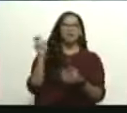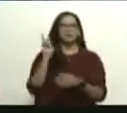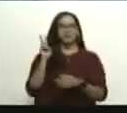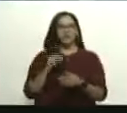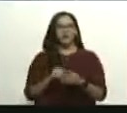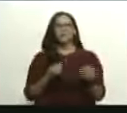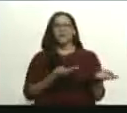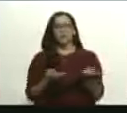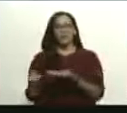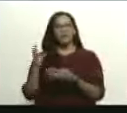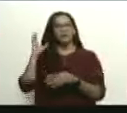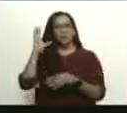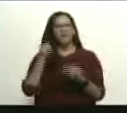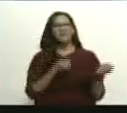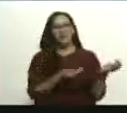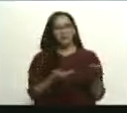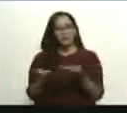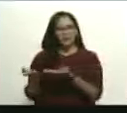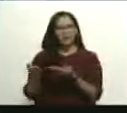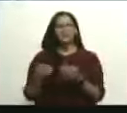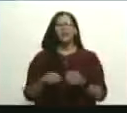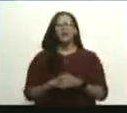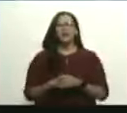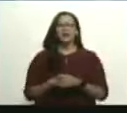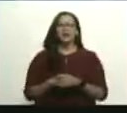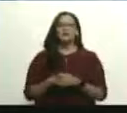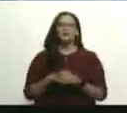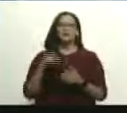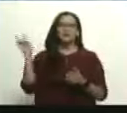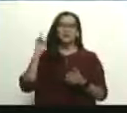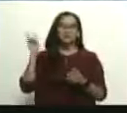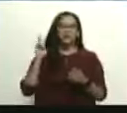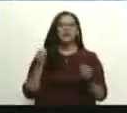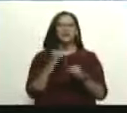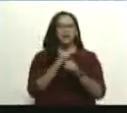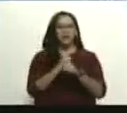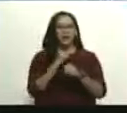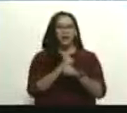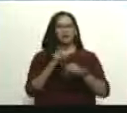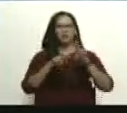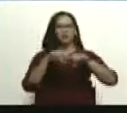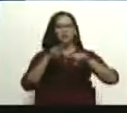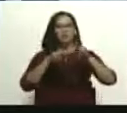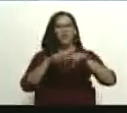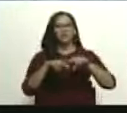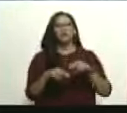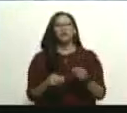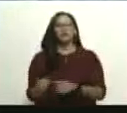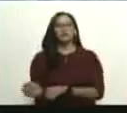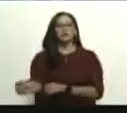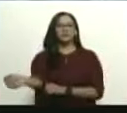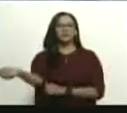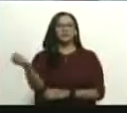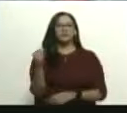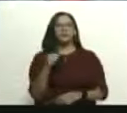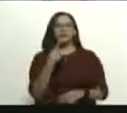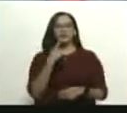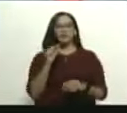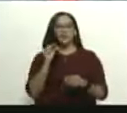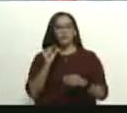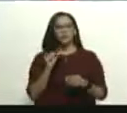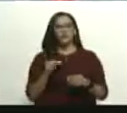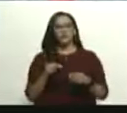Bienvenidos, bienvenidos a su país, bienvenidos a su patria, vamos a seguir trabajando, vamos a seguir construyendo. Hay que decir, me recuerdo, Boris, hace poco leí una